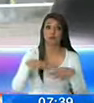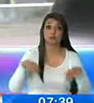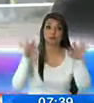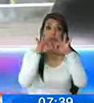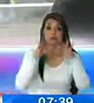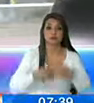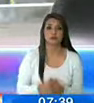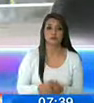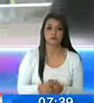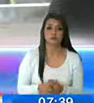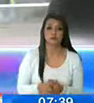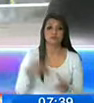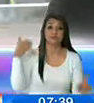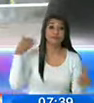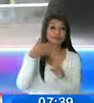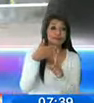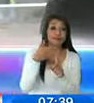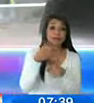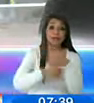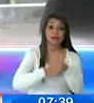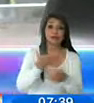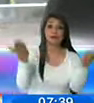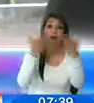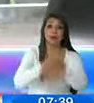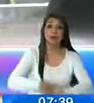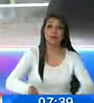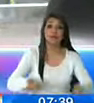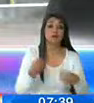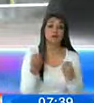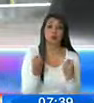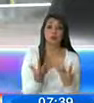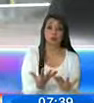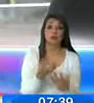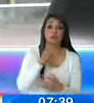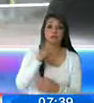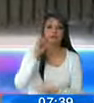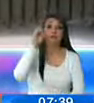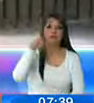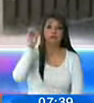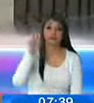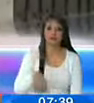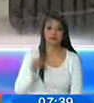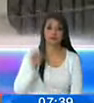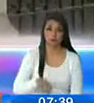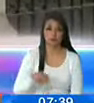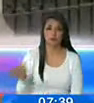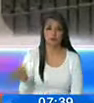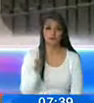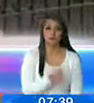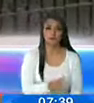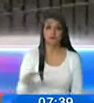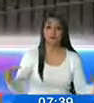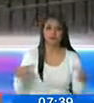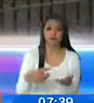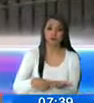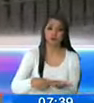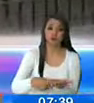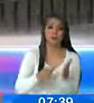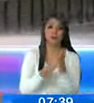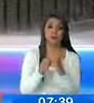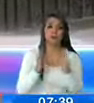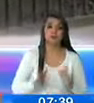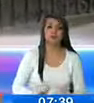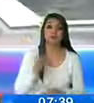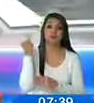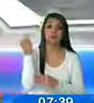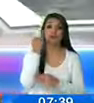importante, y aspiramos a culminar este año con una presencia en el 60%. En el marco de esta reunión, la ministra de Industrias, Eva